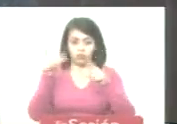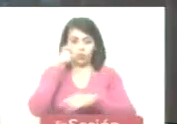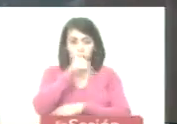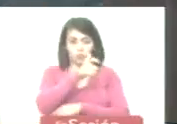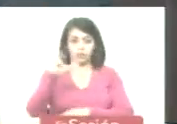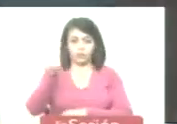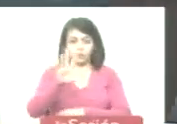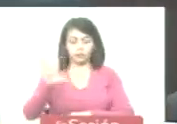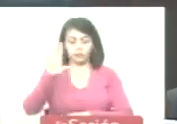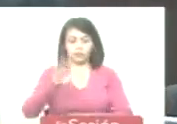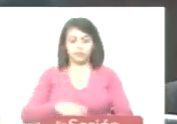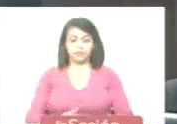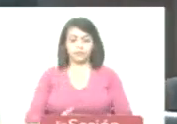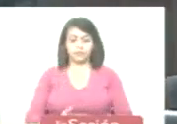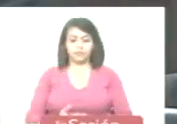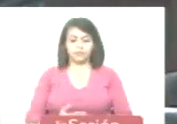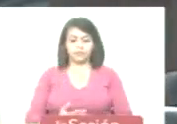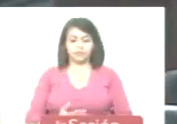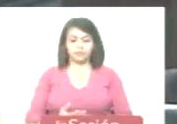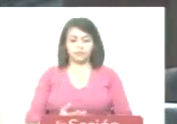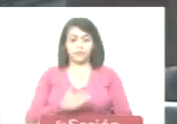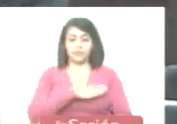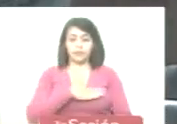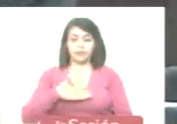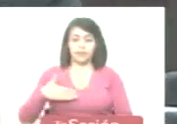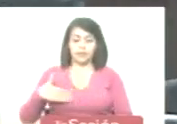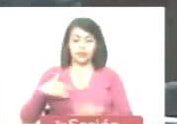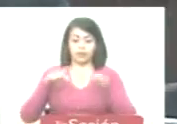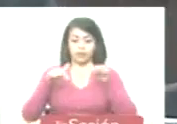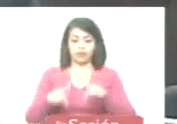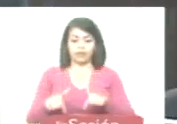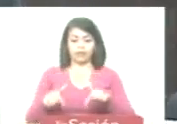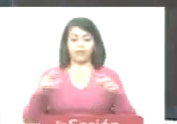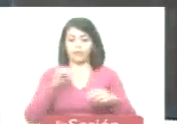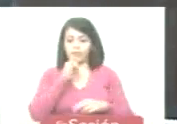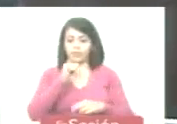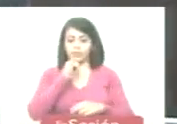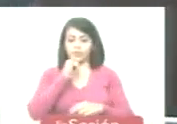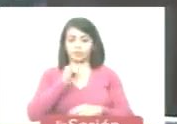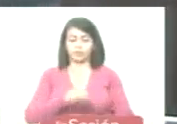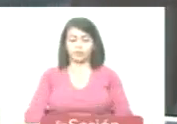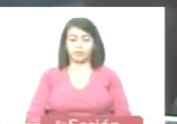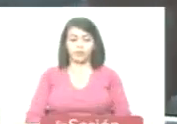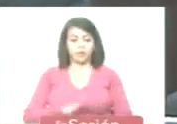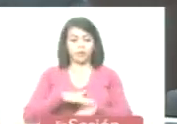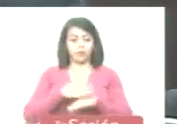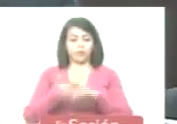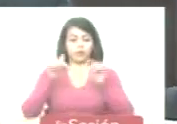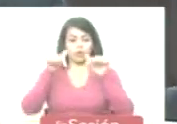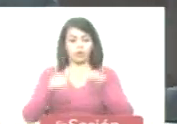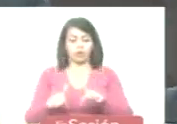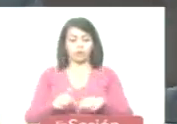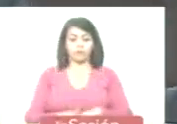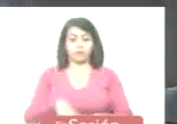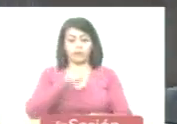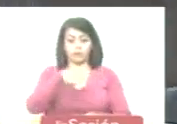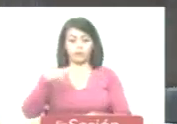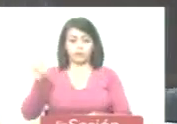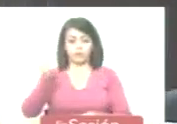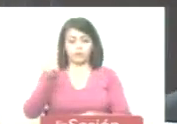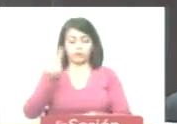Venezuela. Quise tomar este punto de información porque hoy los